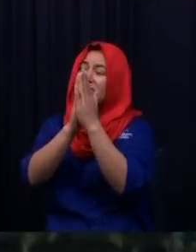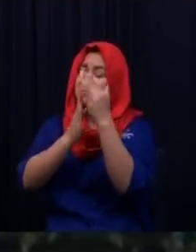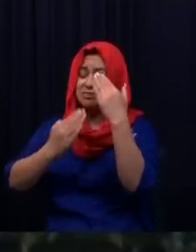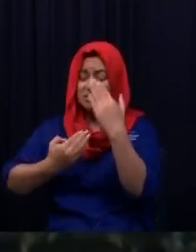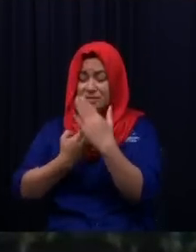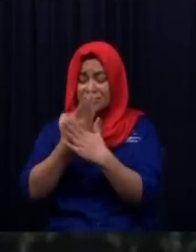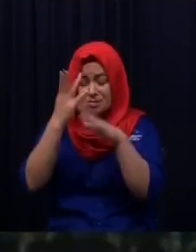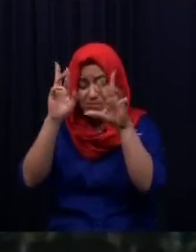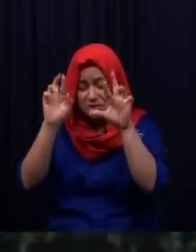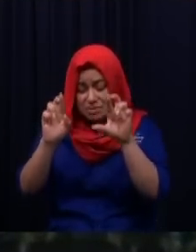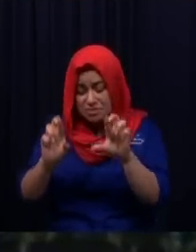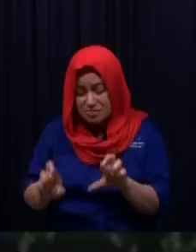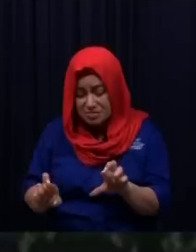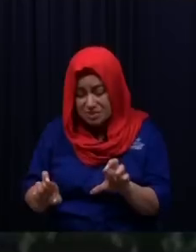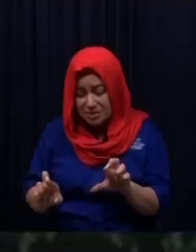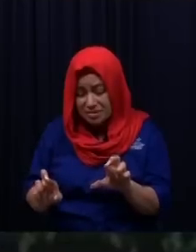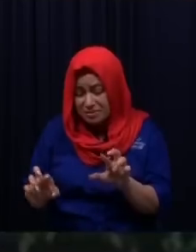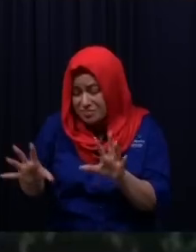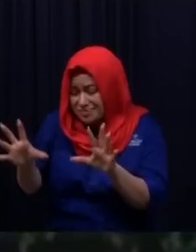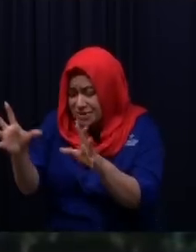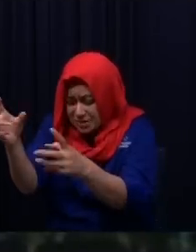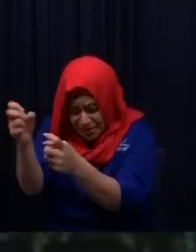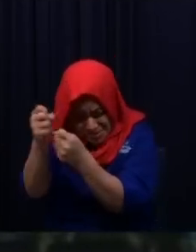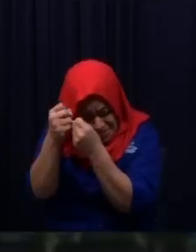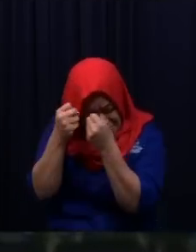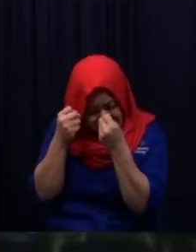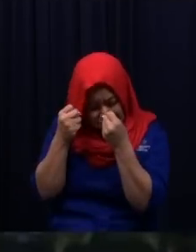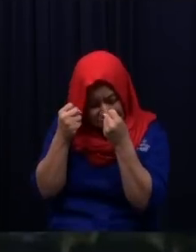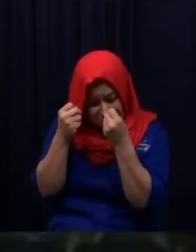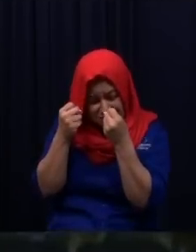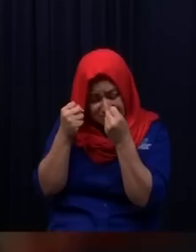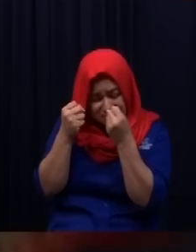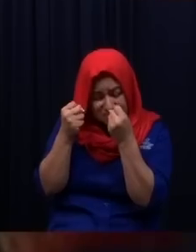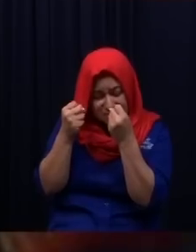vida, rescátame, ya no quiero ser igual.